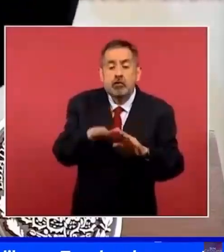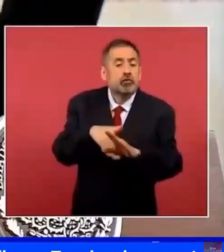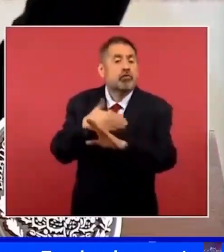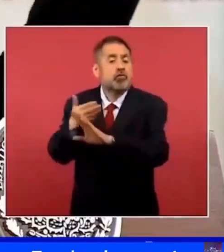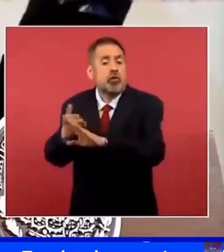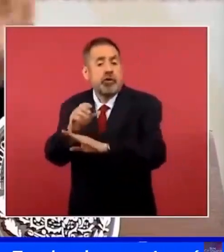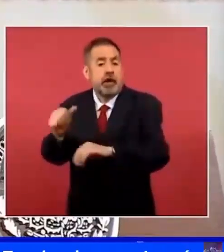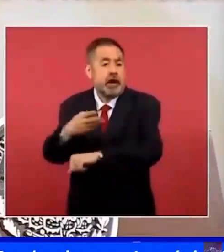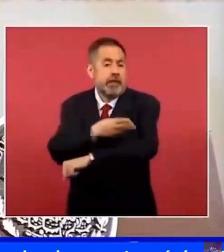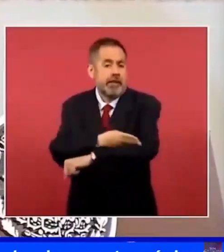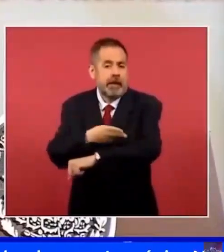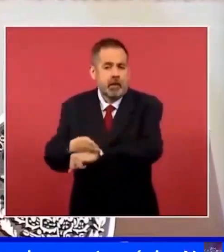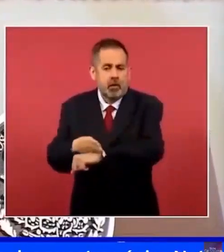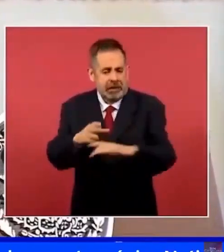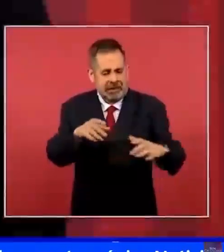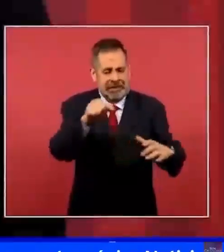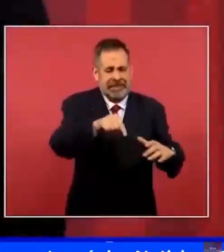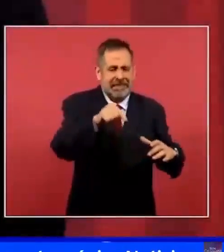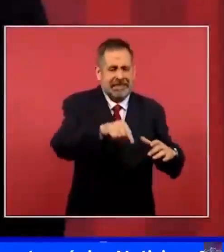¿Quiénes eran? Pues